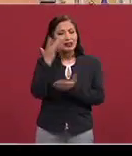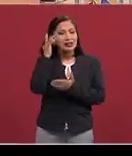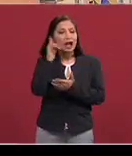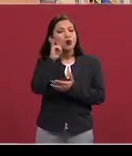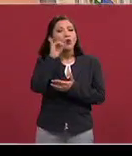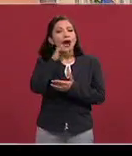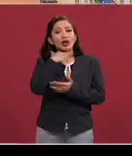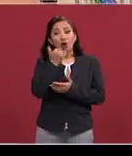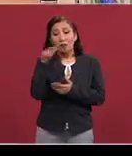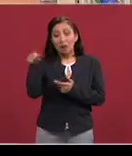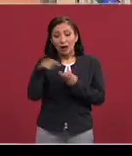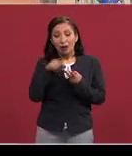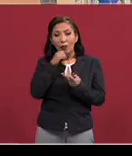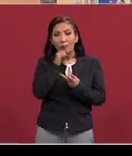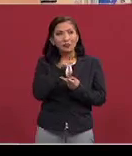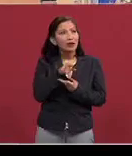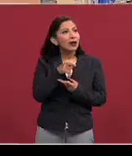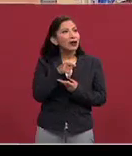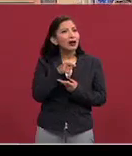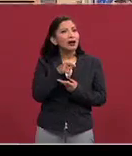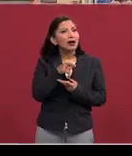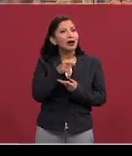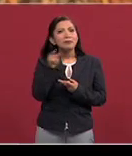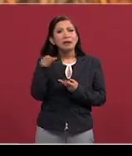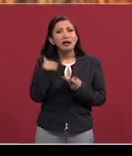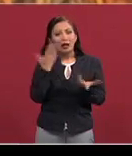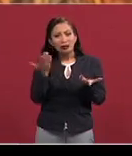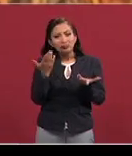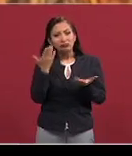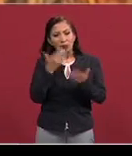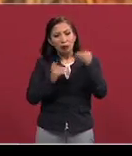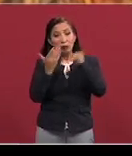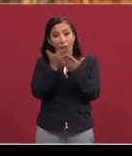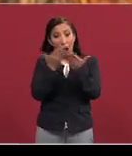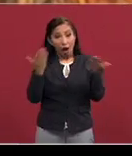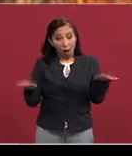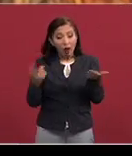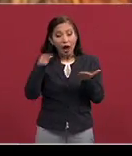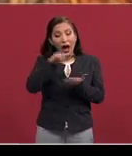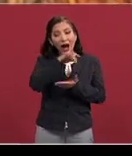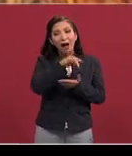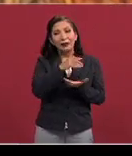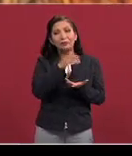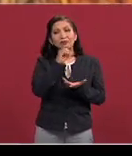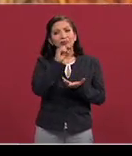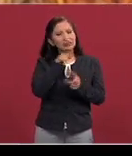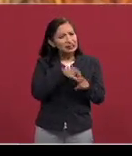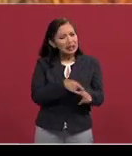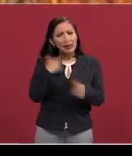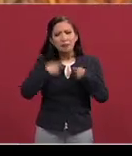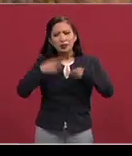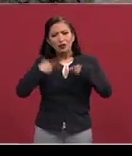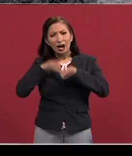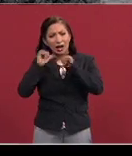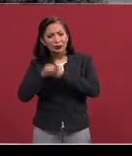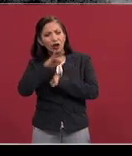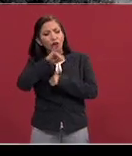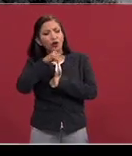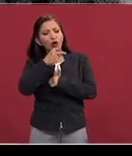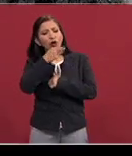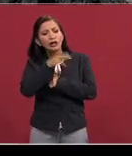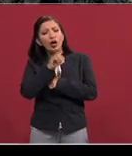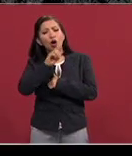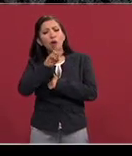en Roma, este hombre que hace escuela a tal grado que aún hoy en día, Javier, siguen artistas como Jorge